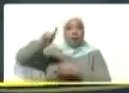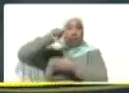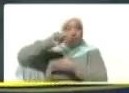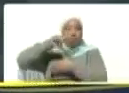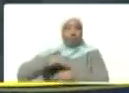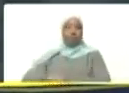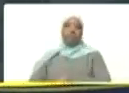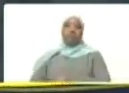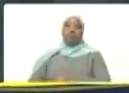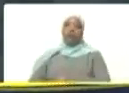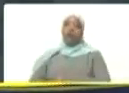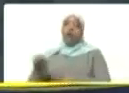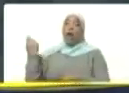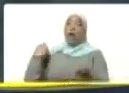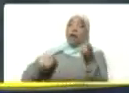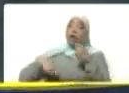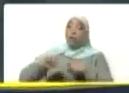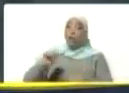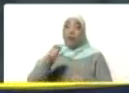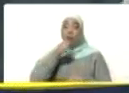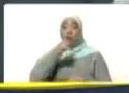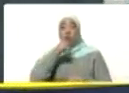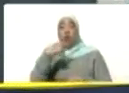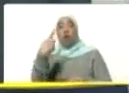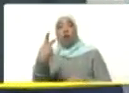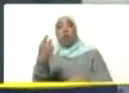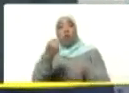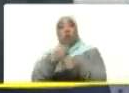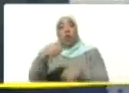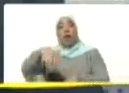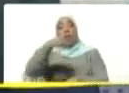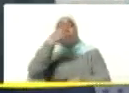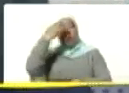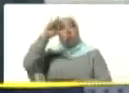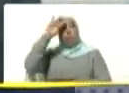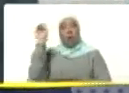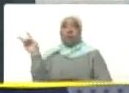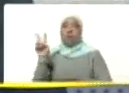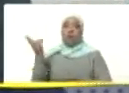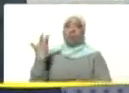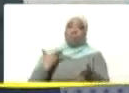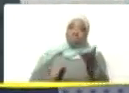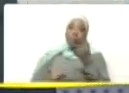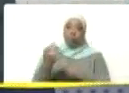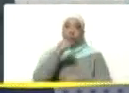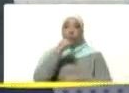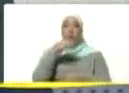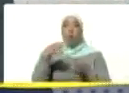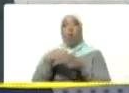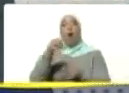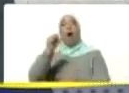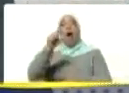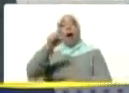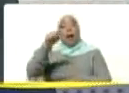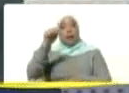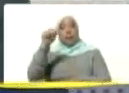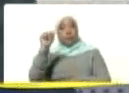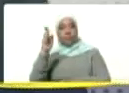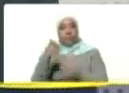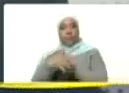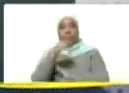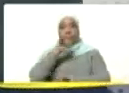TCP. El comercio de bienes y servicios entre los estados miembros del ALBA TCP. Requires a marked uplift in air and